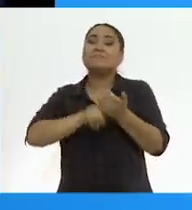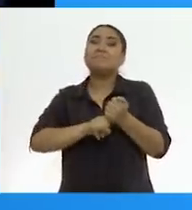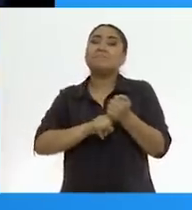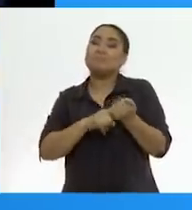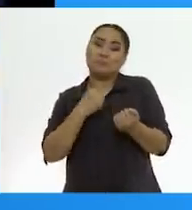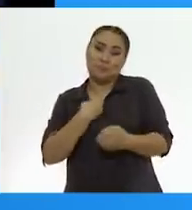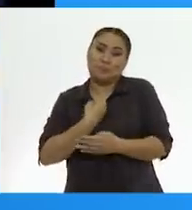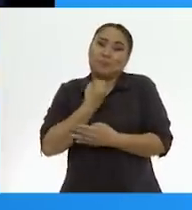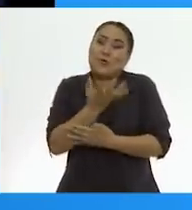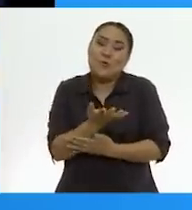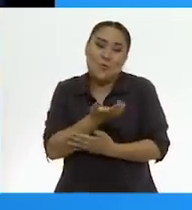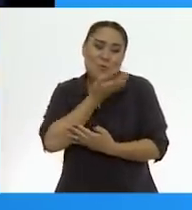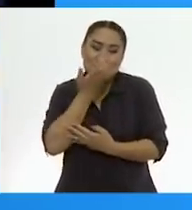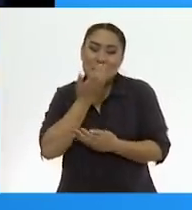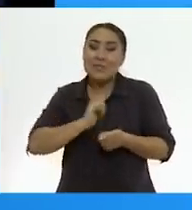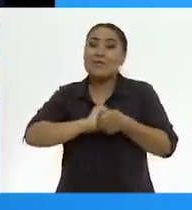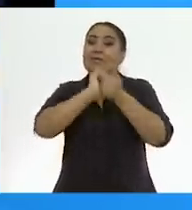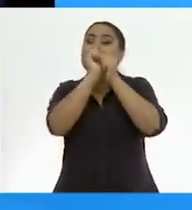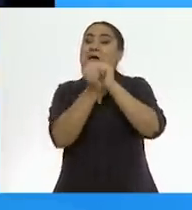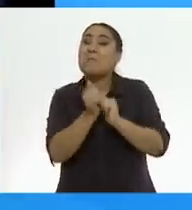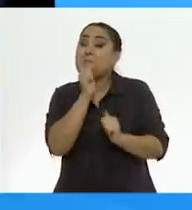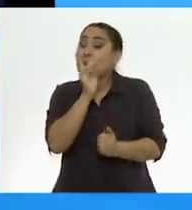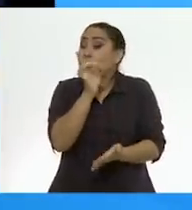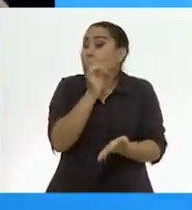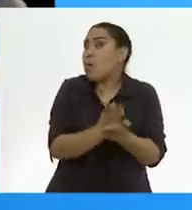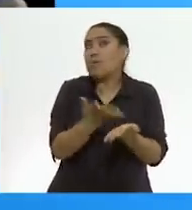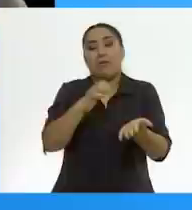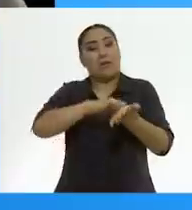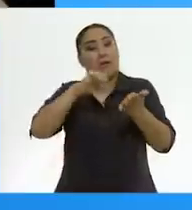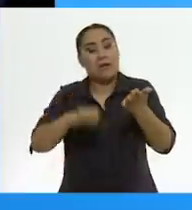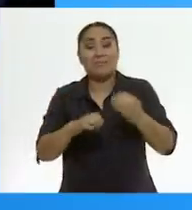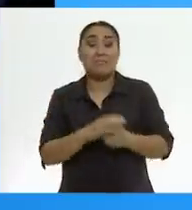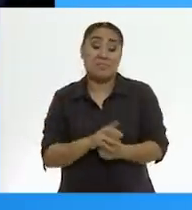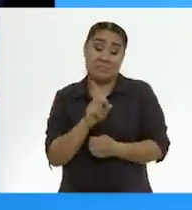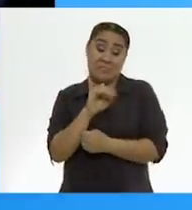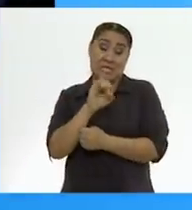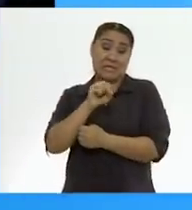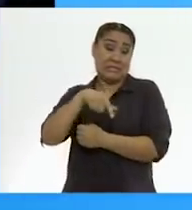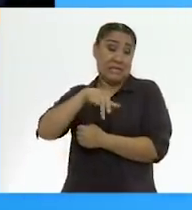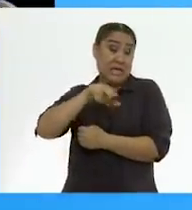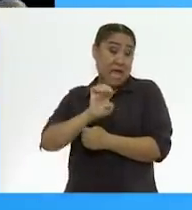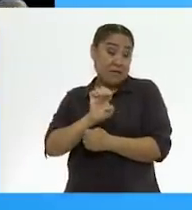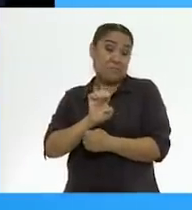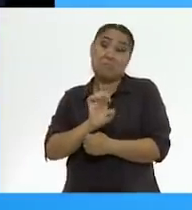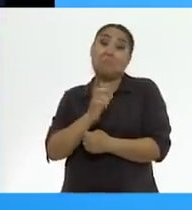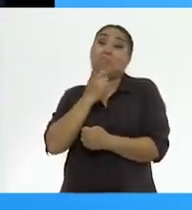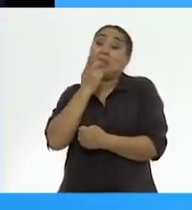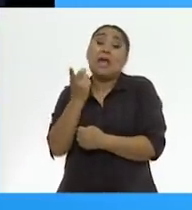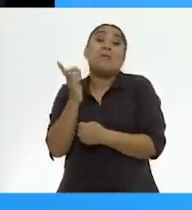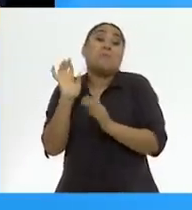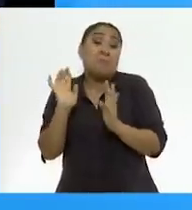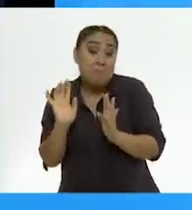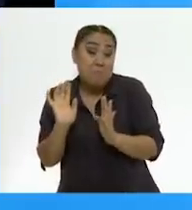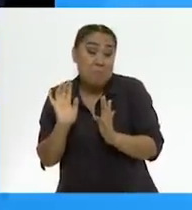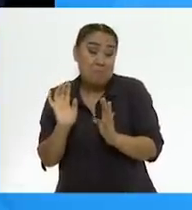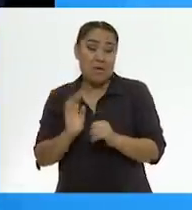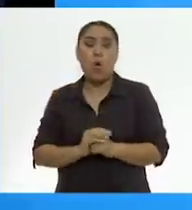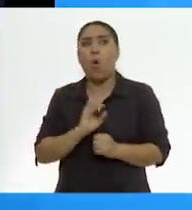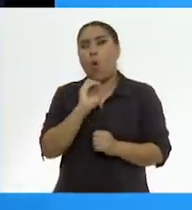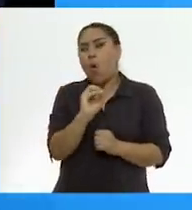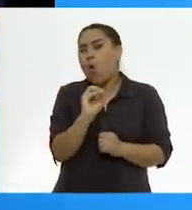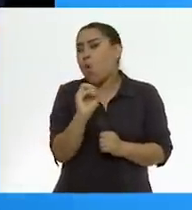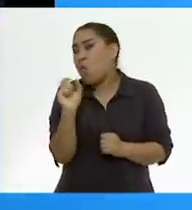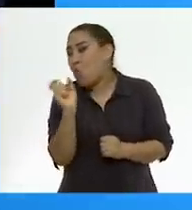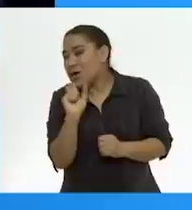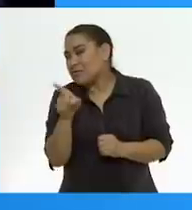toque, convirtiéndolas en palabras únicas. Por ejemplo, disque, que significa supuestamente, y lo usamos cuando algo